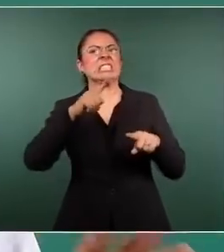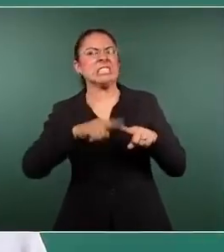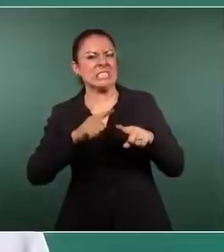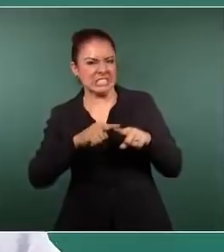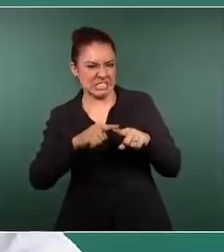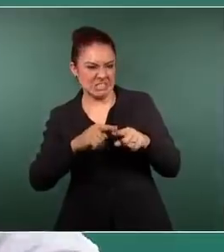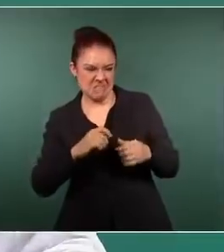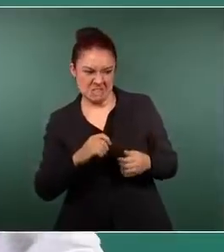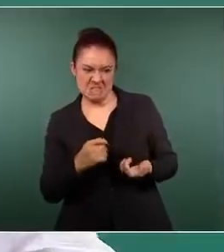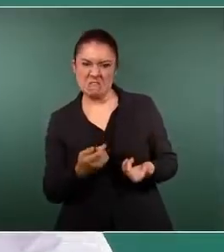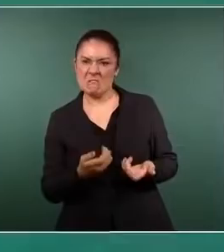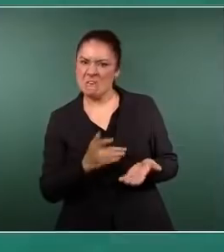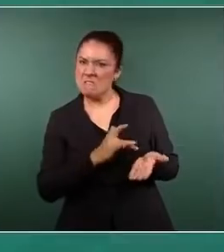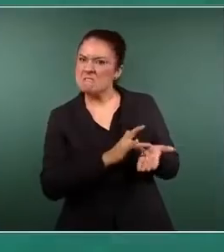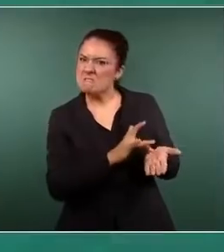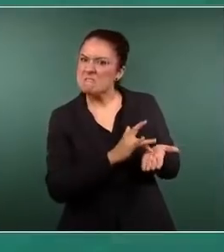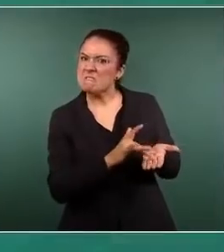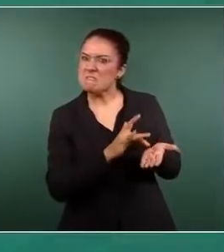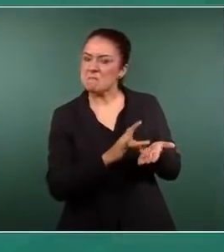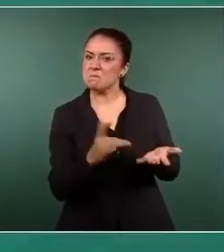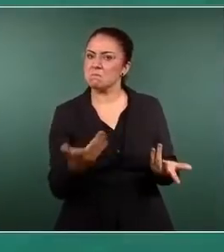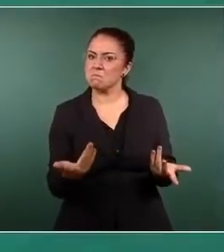se construyó